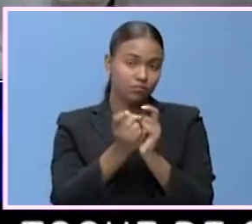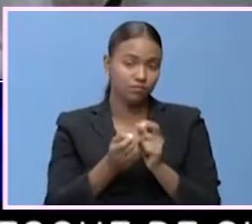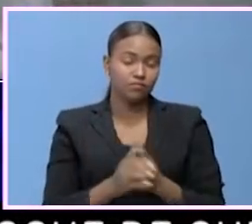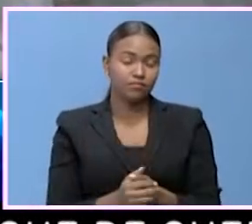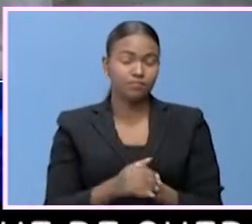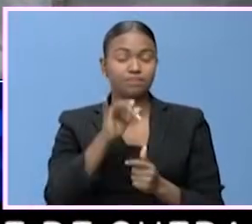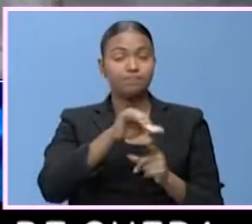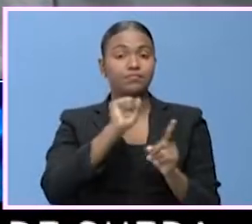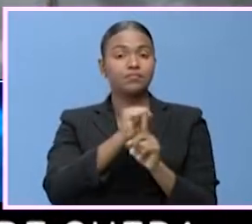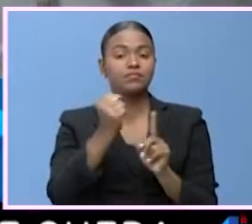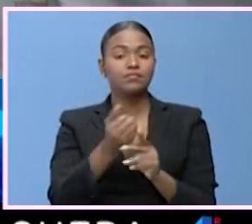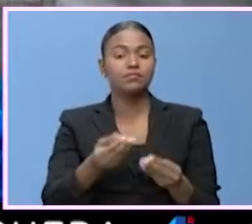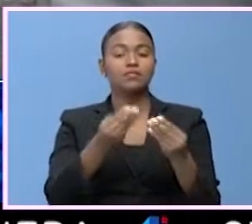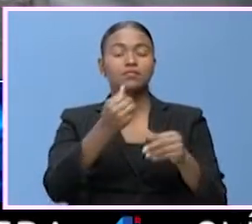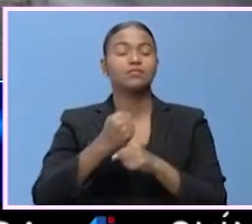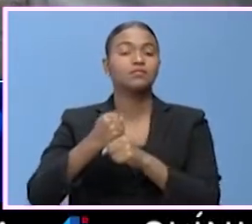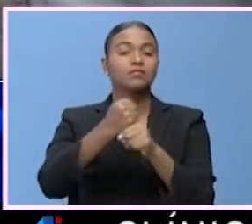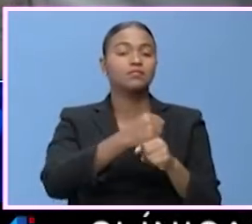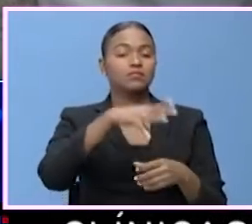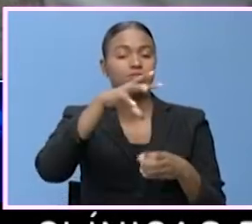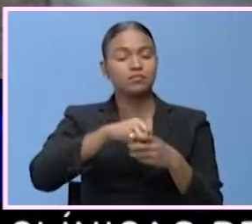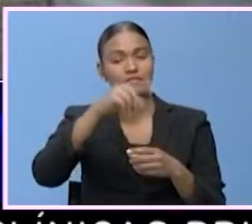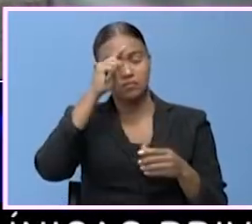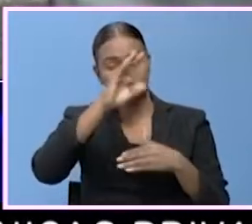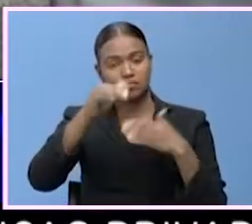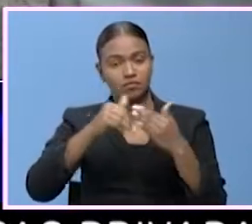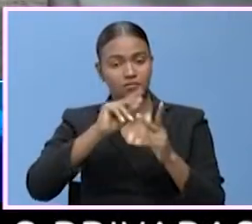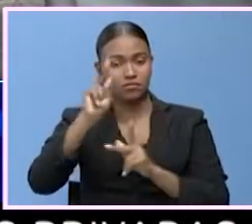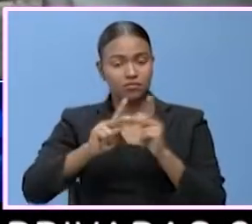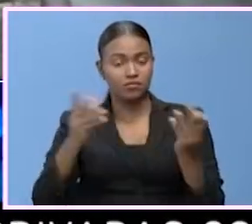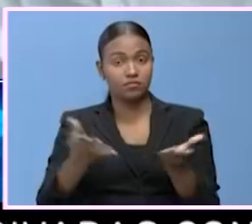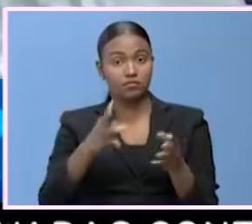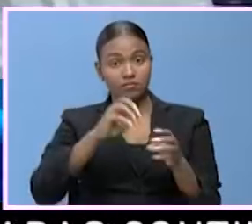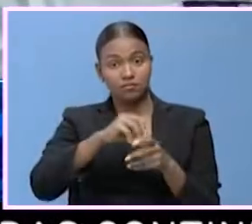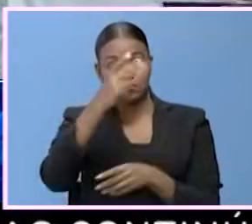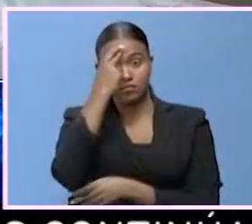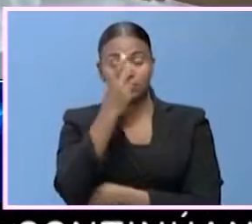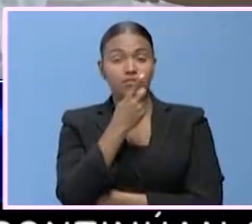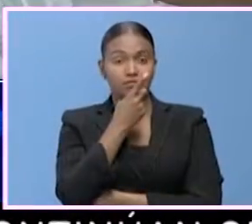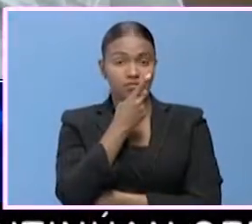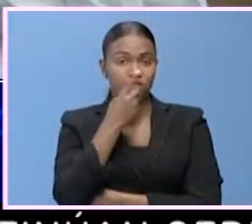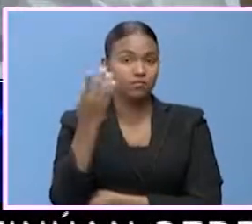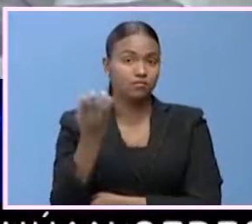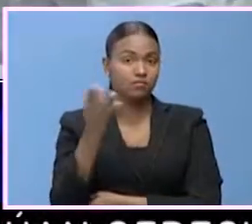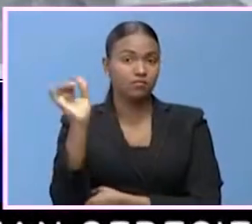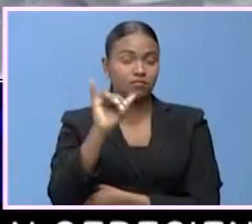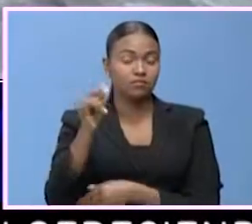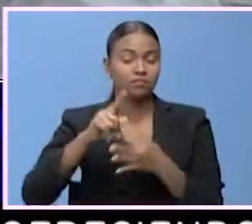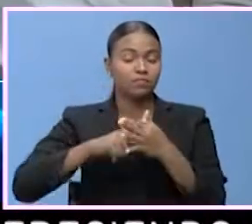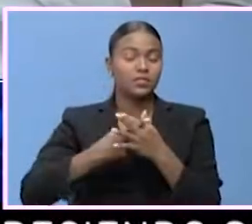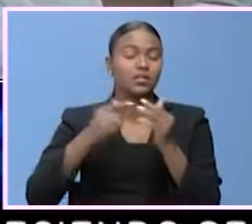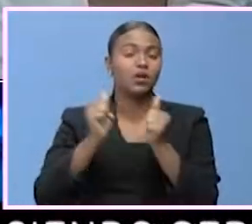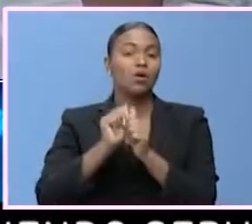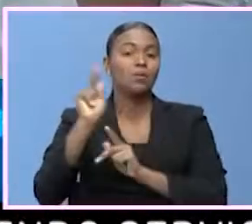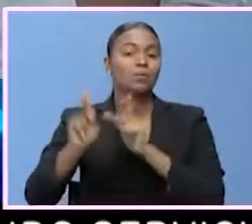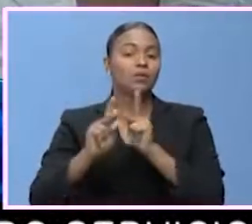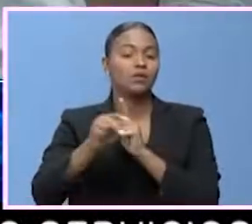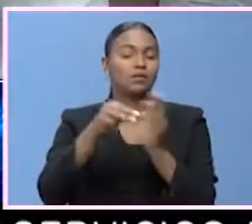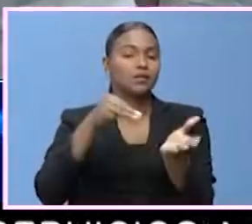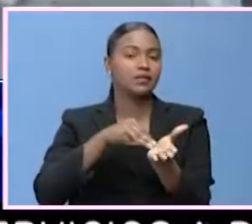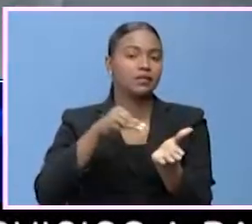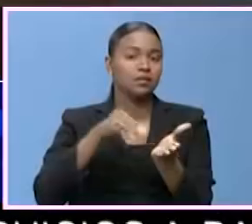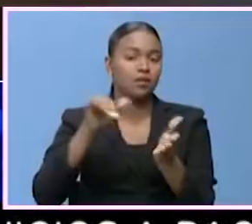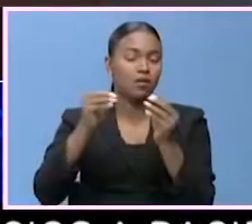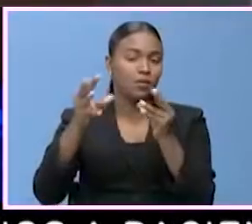se ofrece protección integral de todos los ciudadanos de la República Dominicana, iniciando con el personal de salud